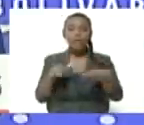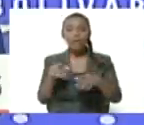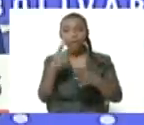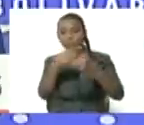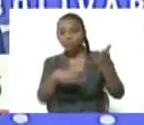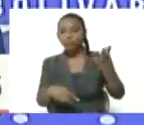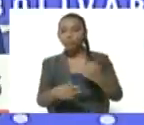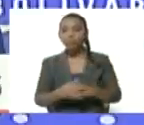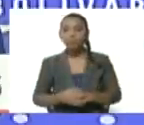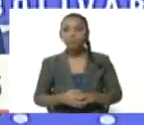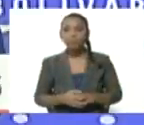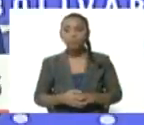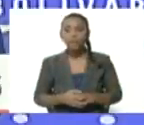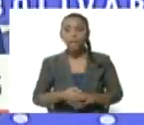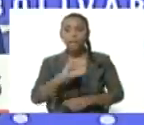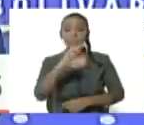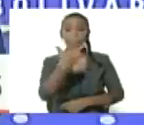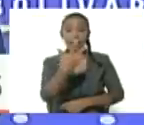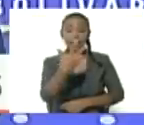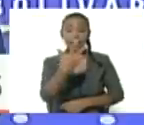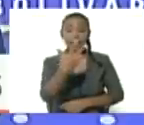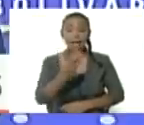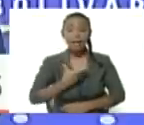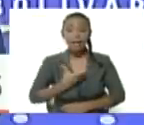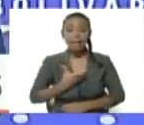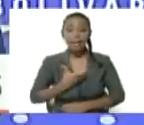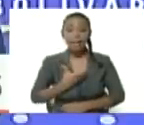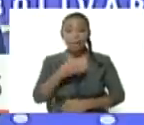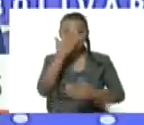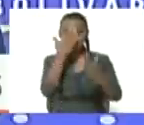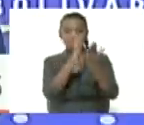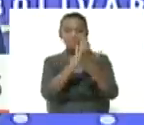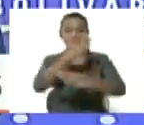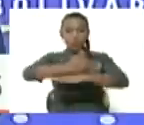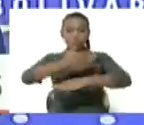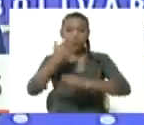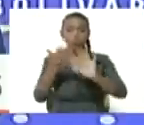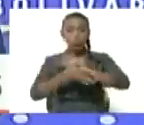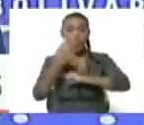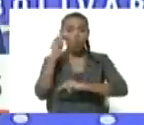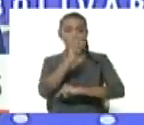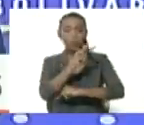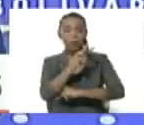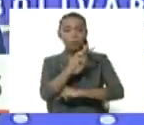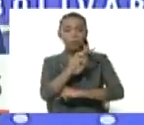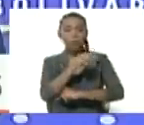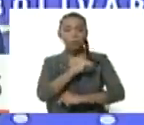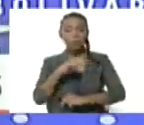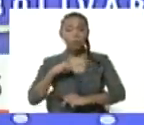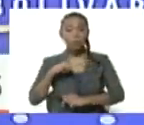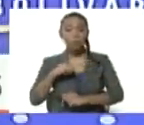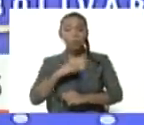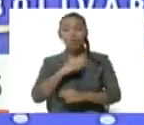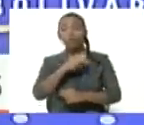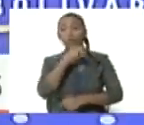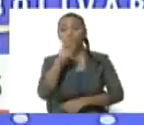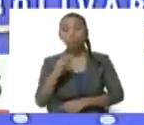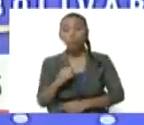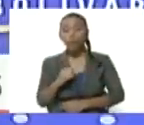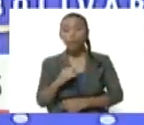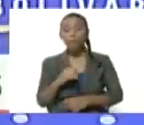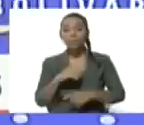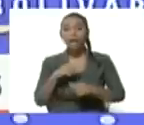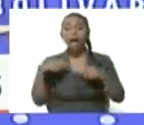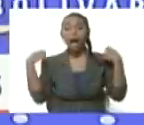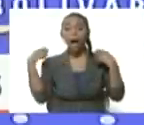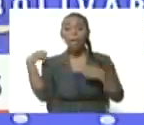3 alcaldes o alcaldesas por los municipios fronterizos, priorizando los estados Zulia, Apure y Táchira. Está